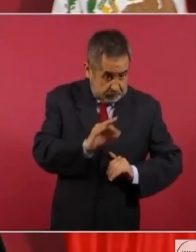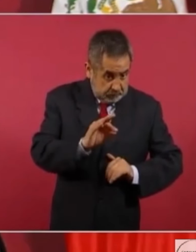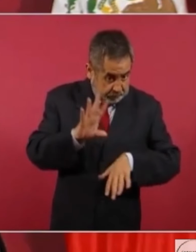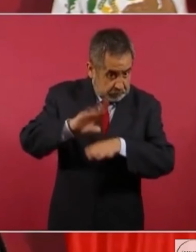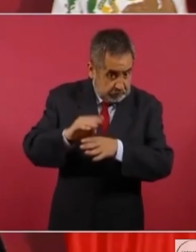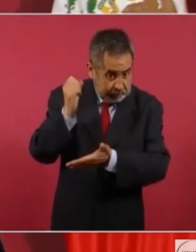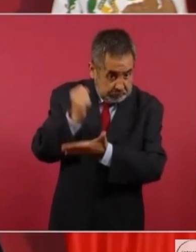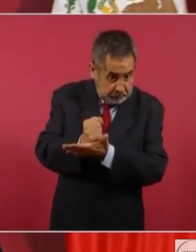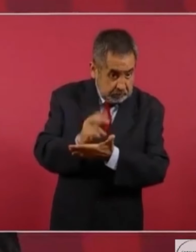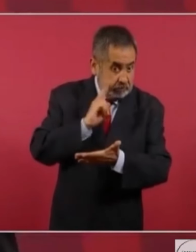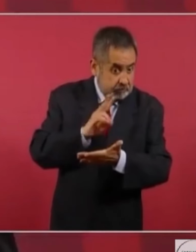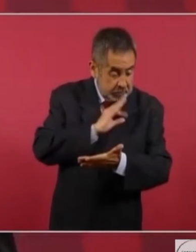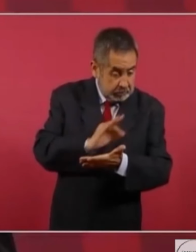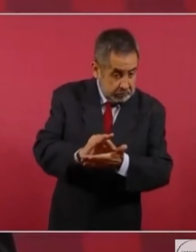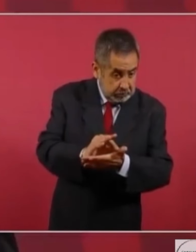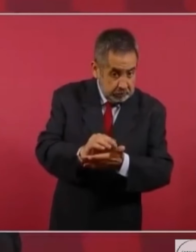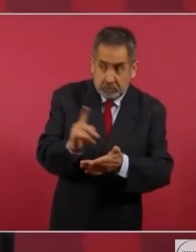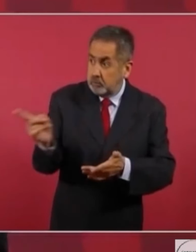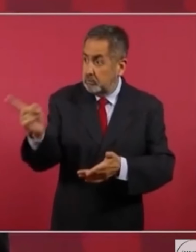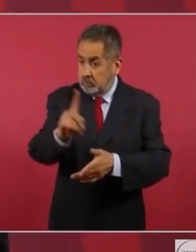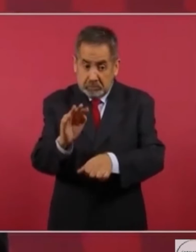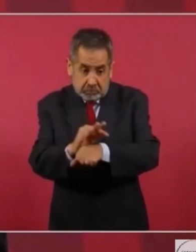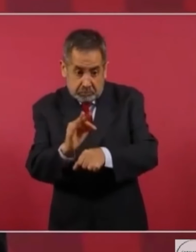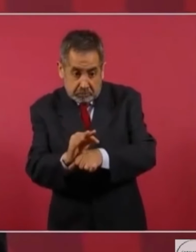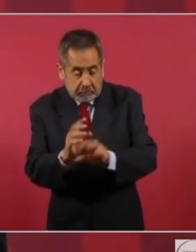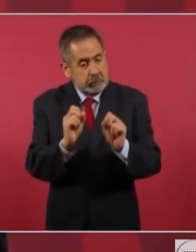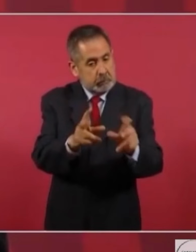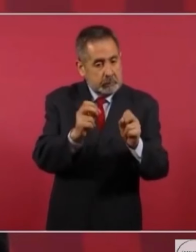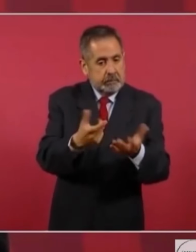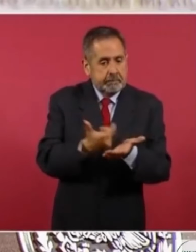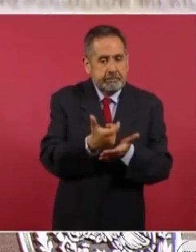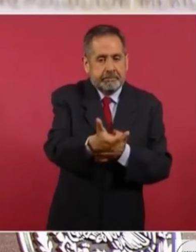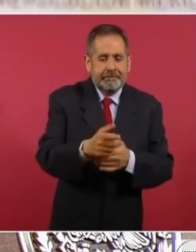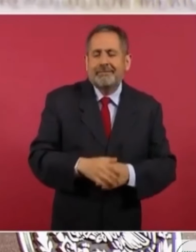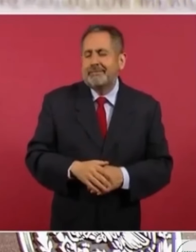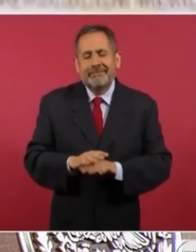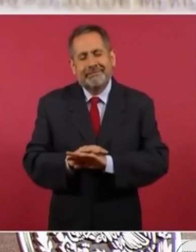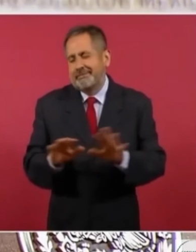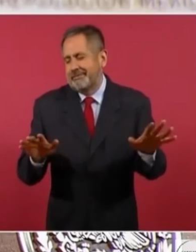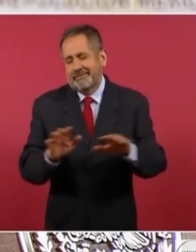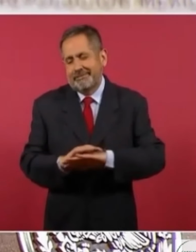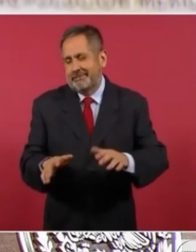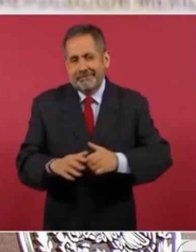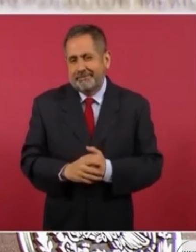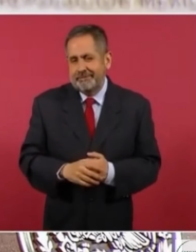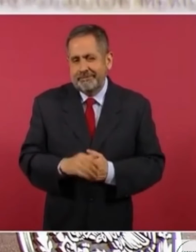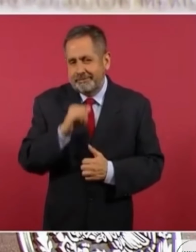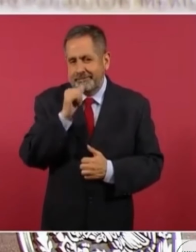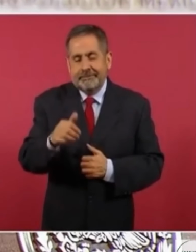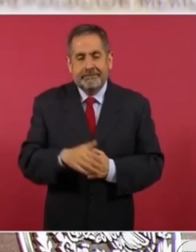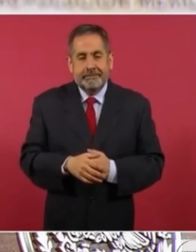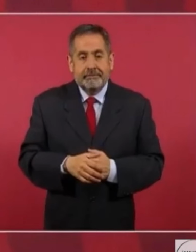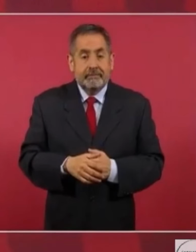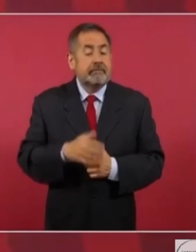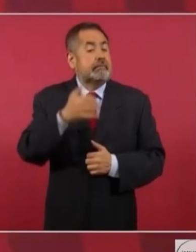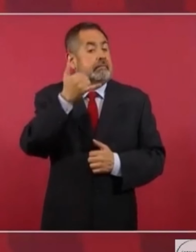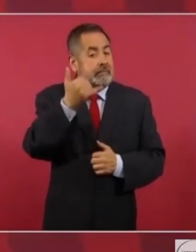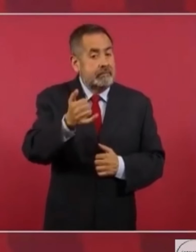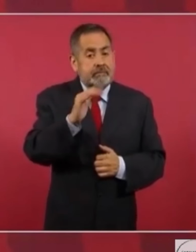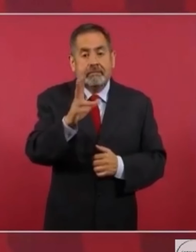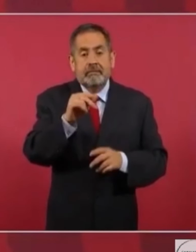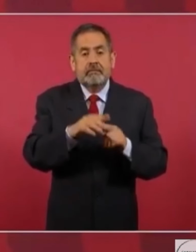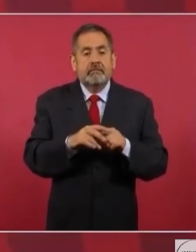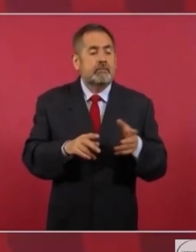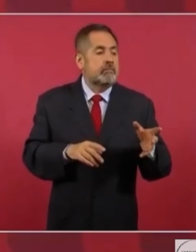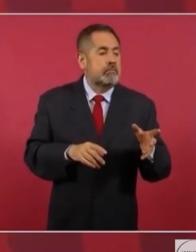porque ya no se resuelven las cosas así. No es saber, me voy a llevar a